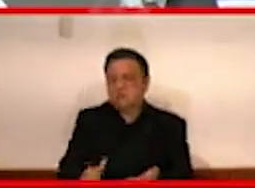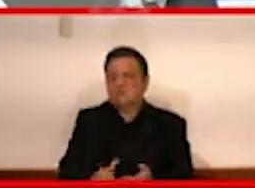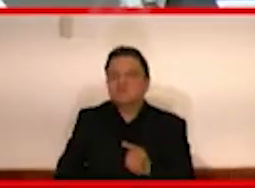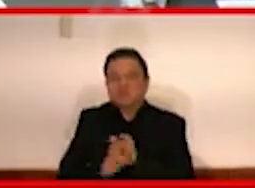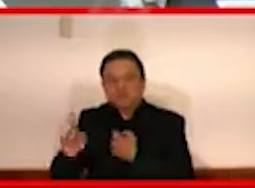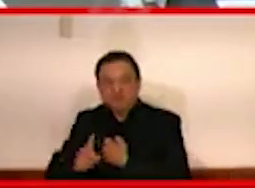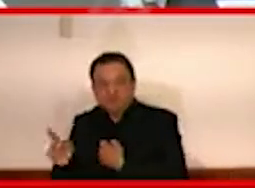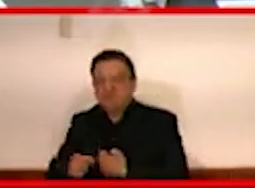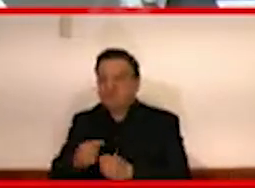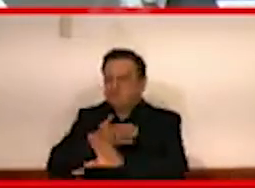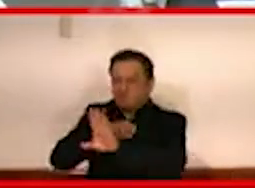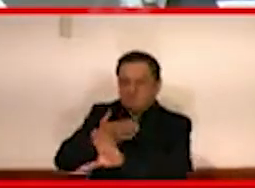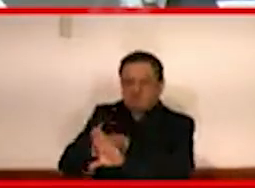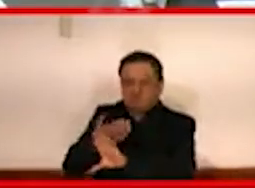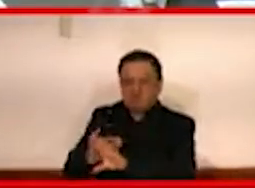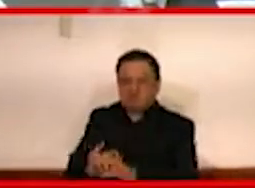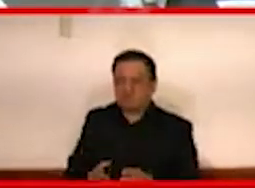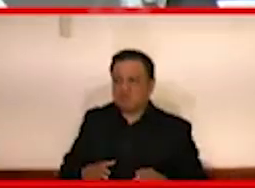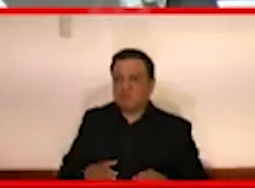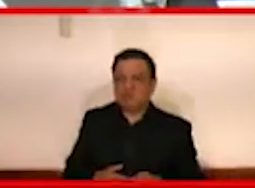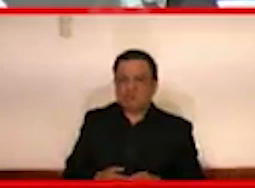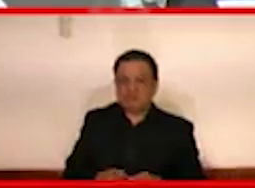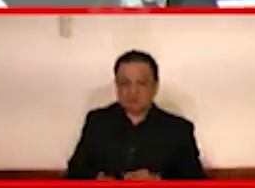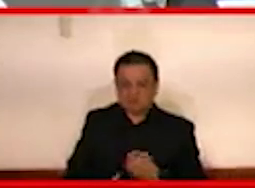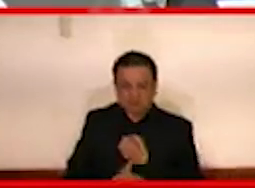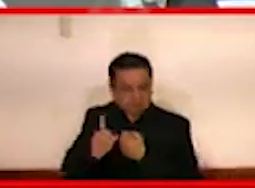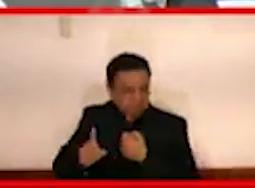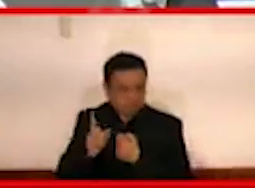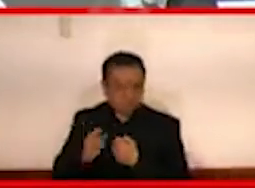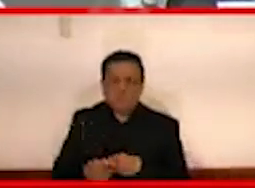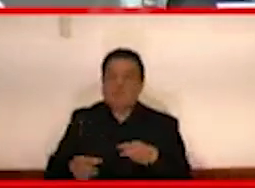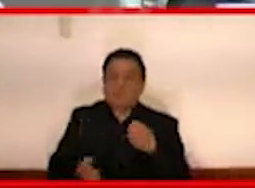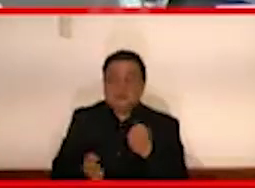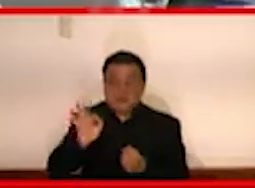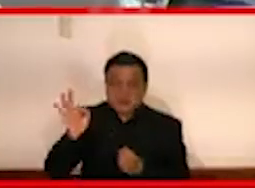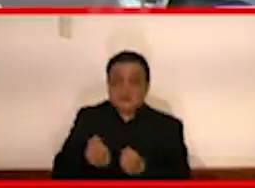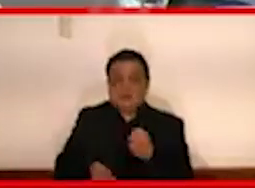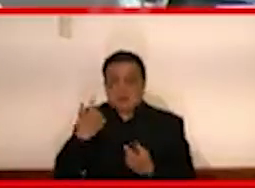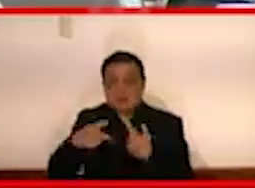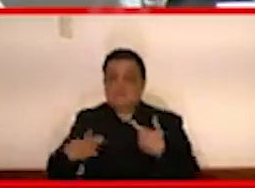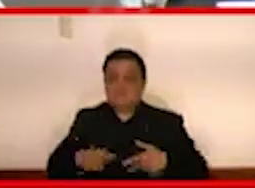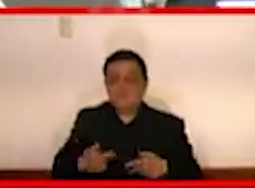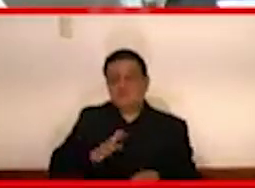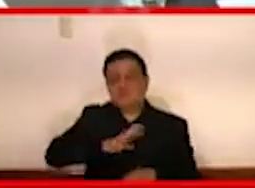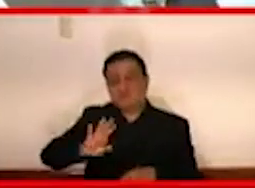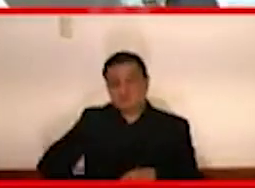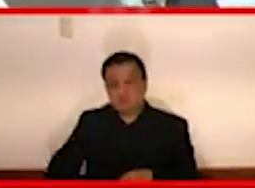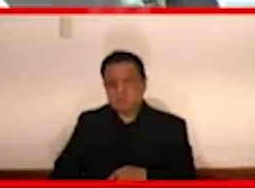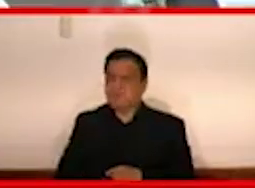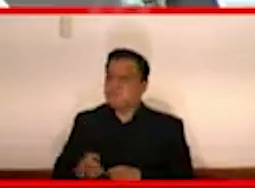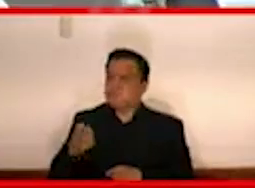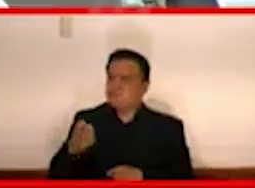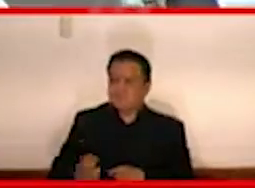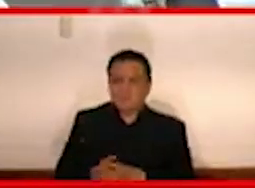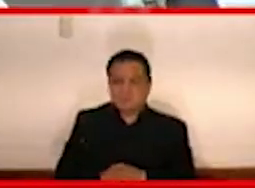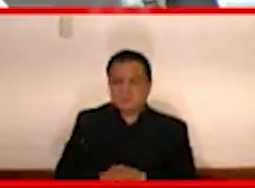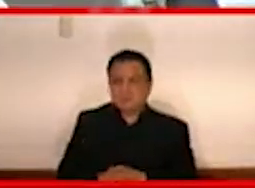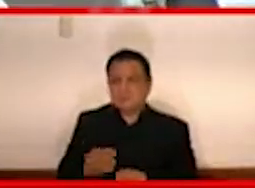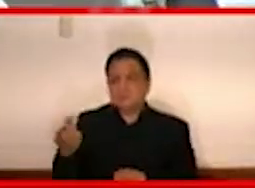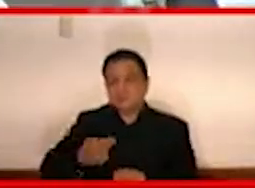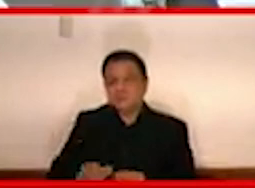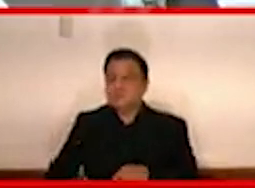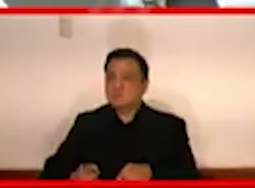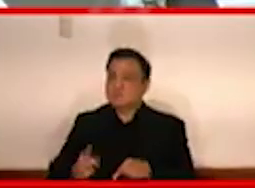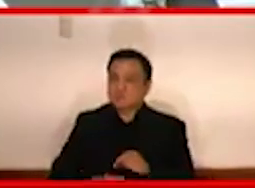inestabilidad y se erosionan los comicios y, lo más grave, pérdidas humanas, consecuencias que debemos erradicar. Esas actitudes